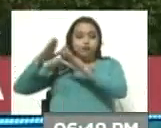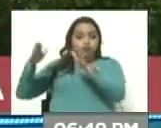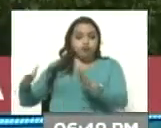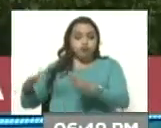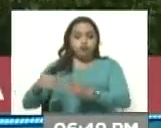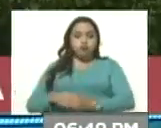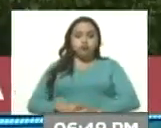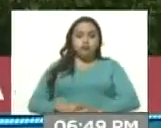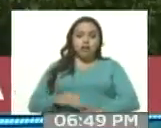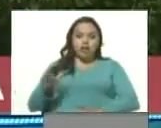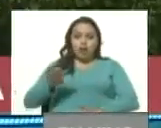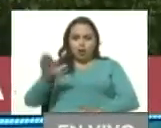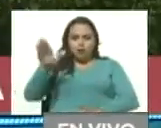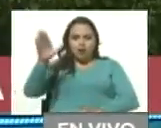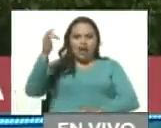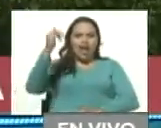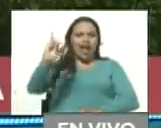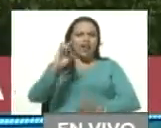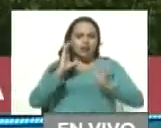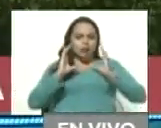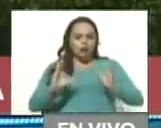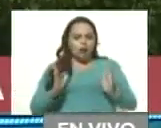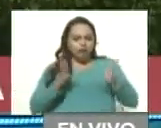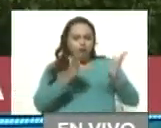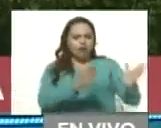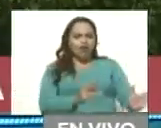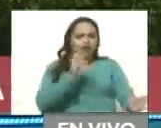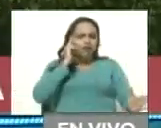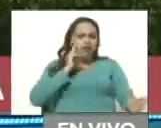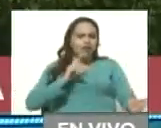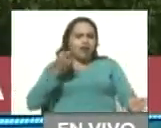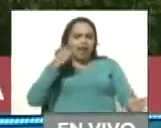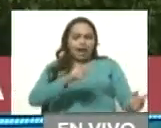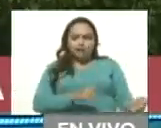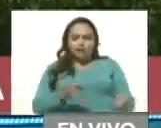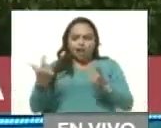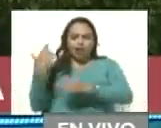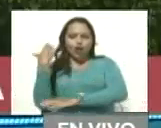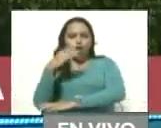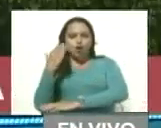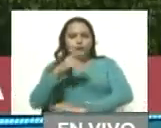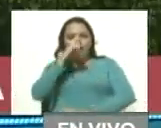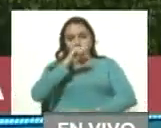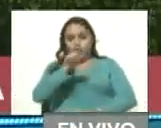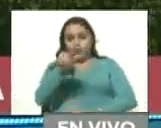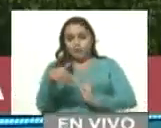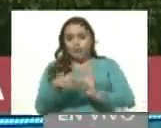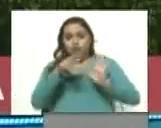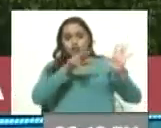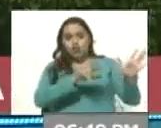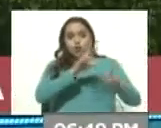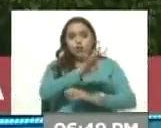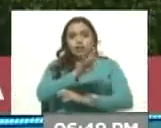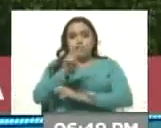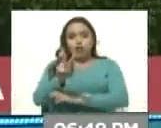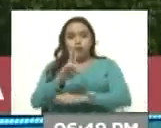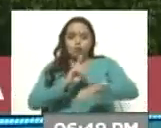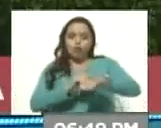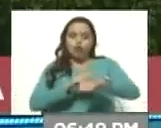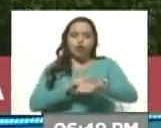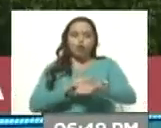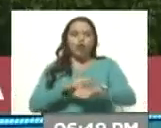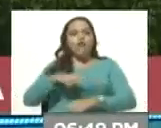cuando fueron traídos de colombia en el año 1842 precisamente por el doctor josé maría vargas y reposaron una noche ahí